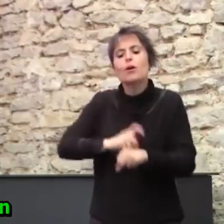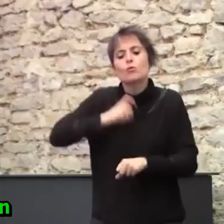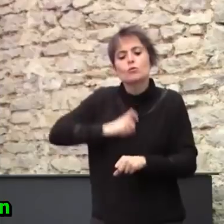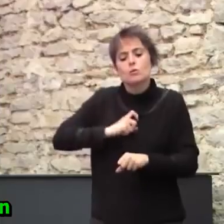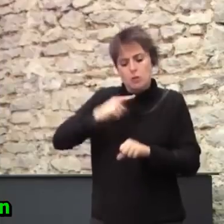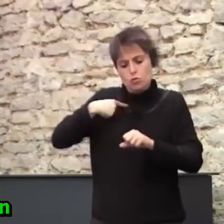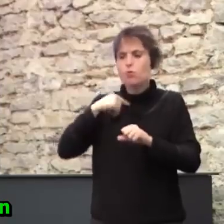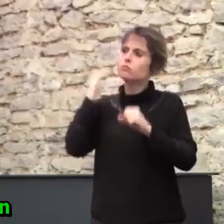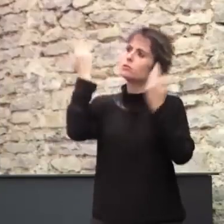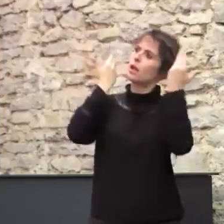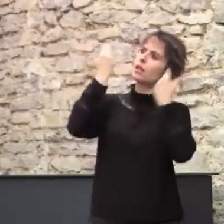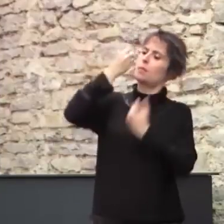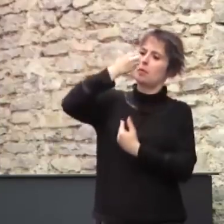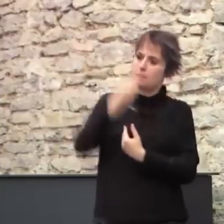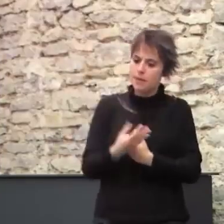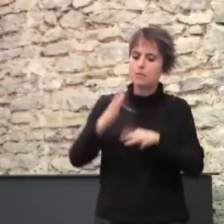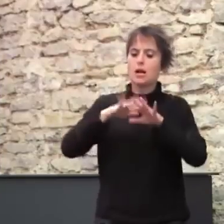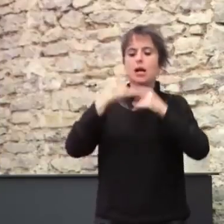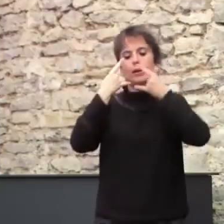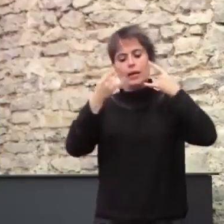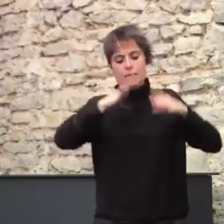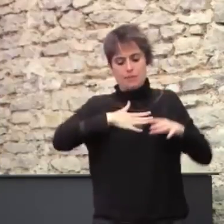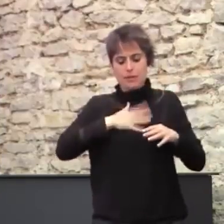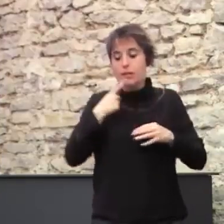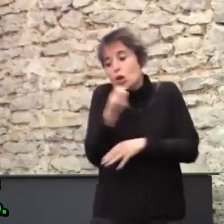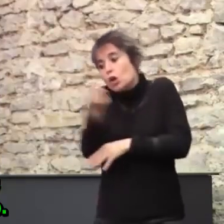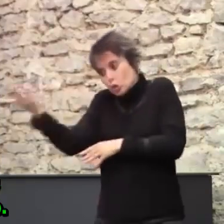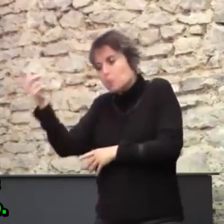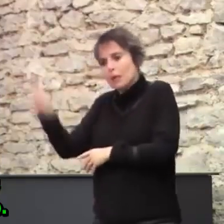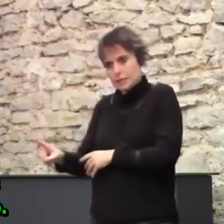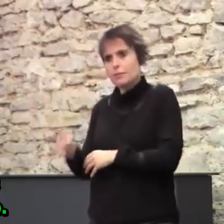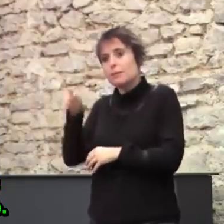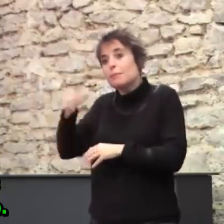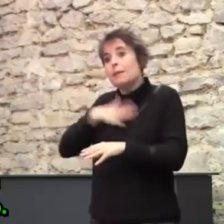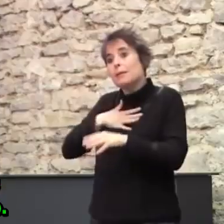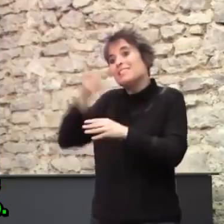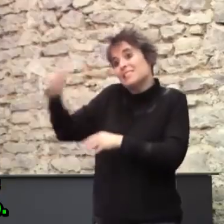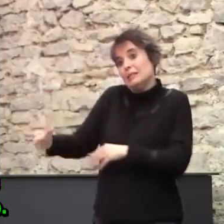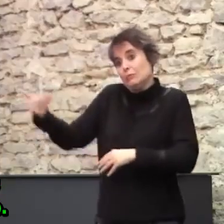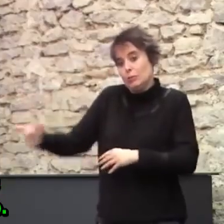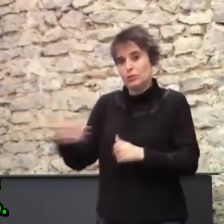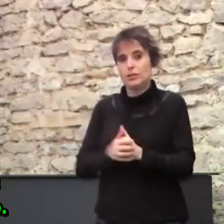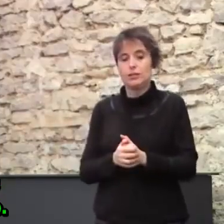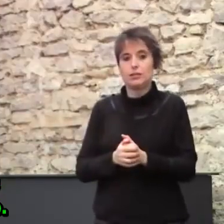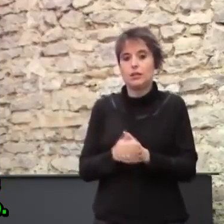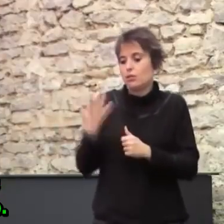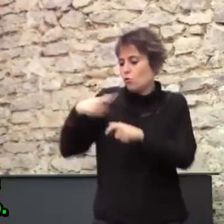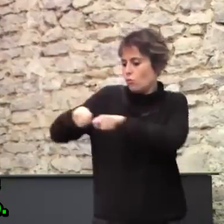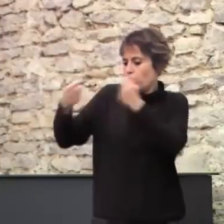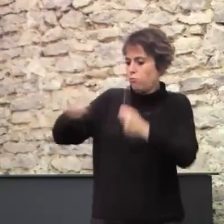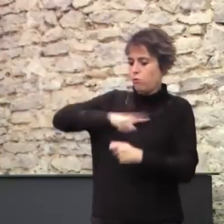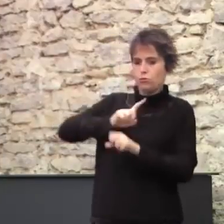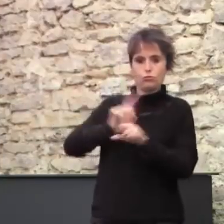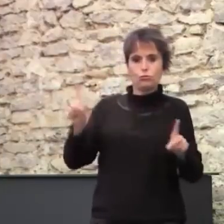para tratarme bien y quererme bien y también para tratar bien y querer bien a los demás, que es un punto muy importante, ¿no? Sin descuidarme a mí misma,